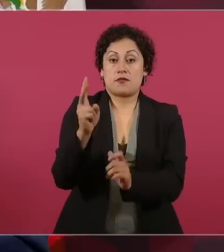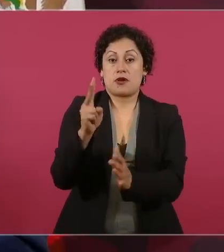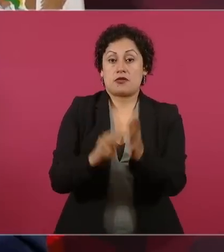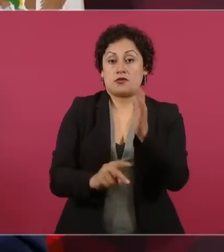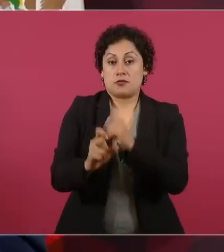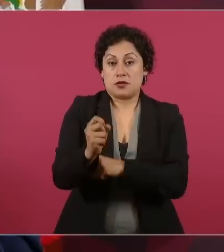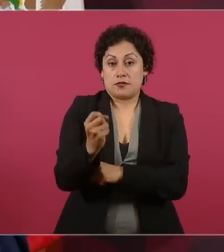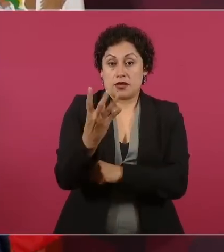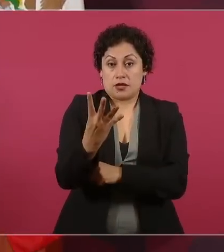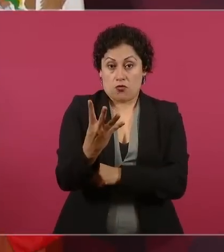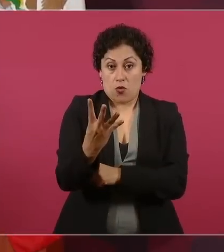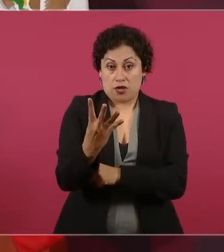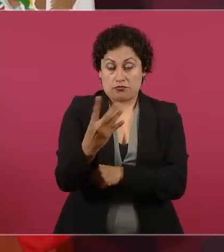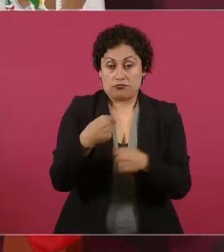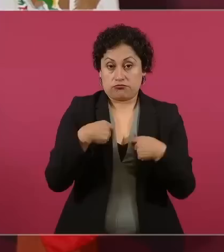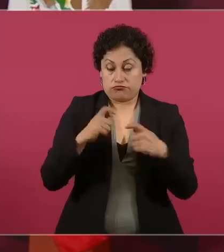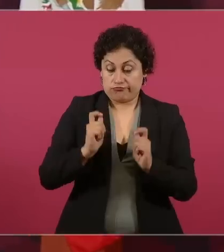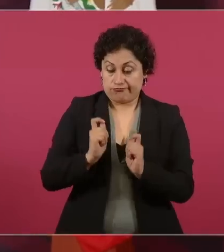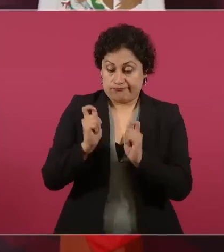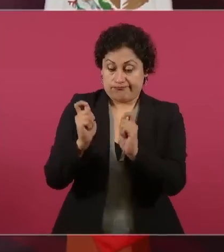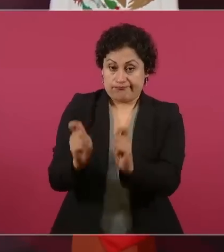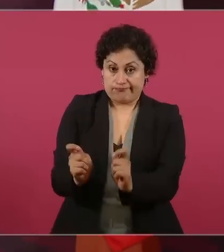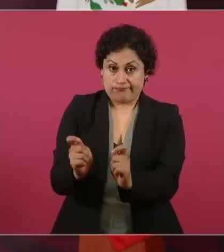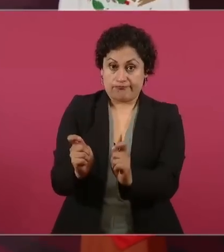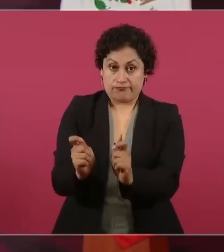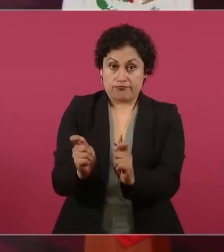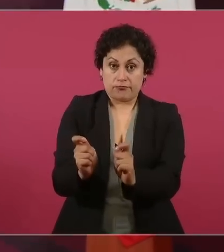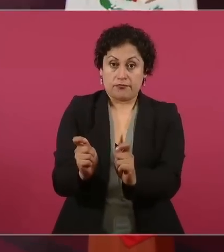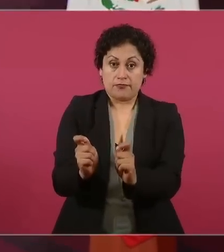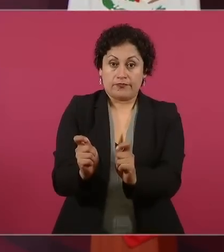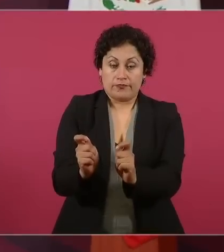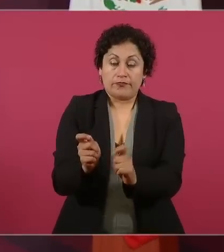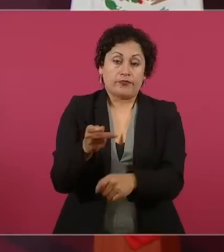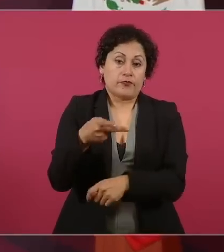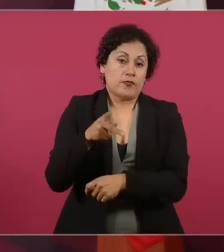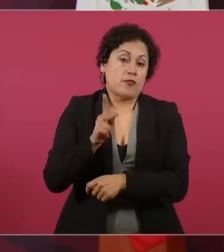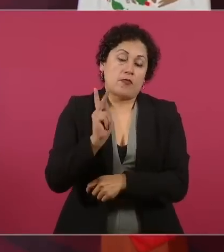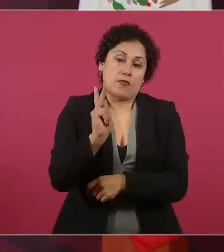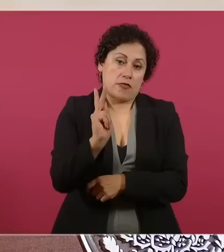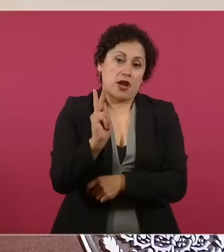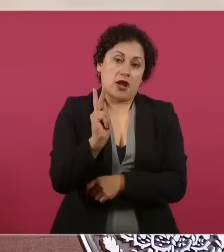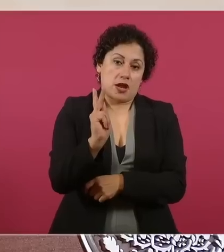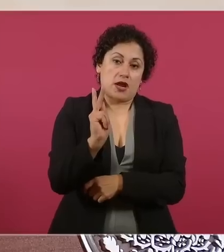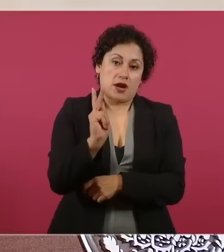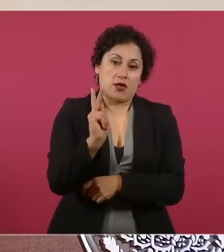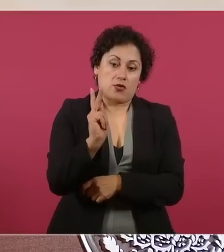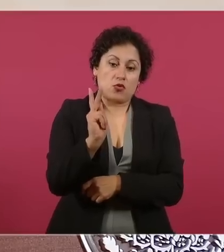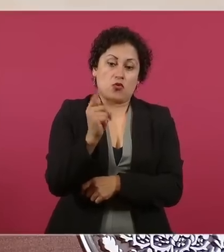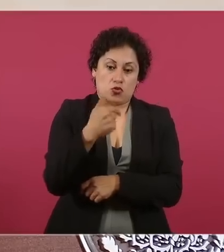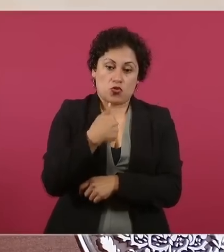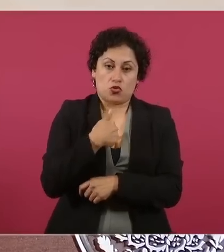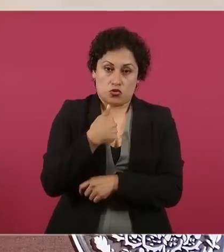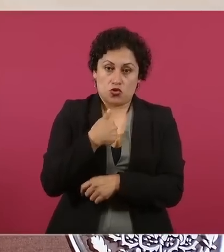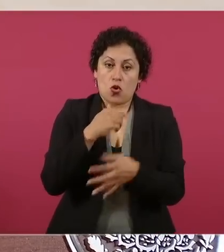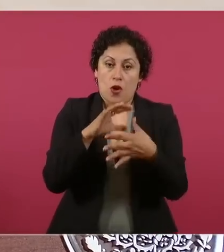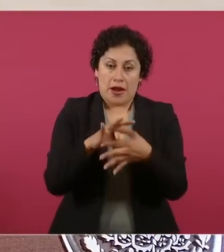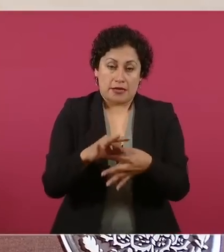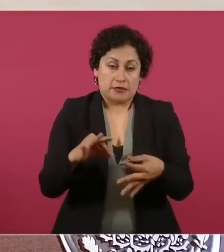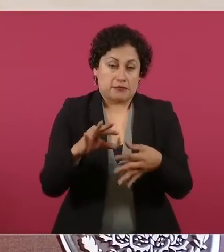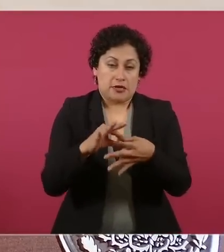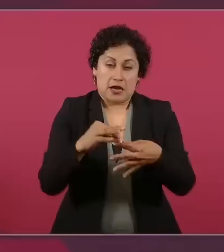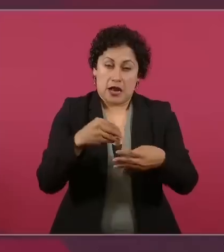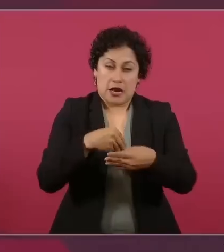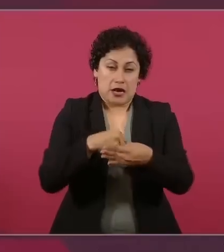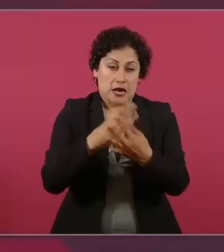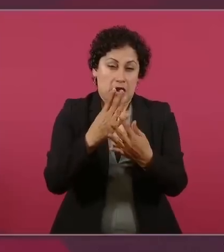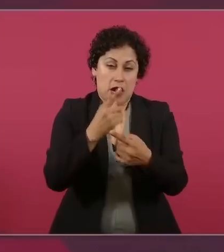año próximo. De todas maneras, voy a hablar bien sobre esto, sobre